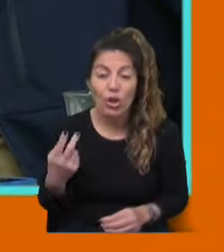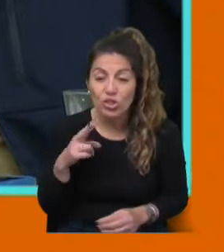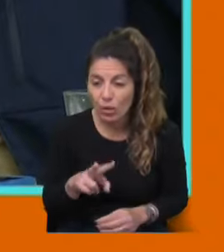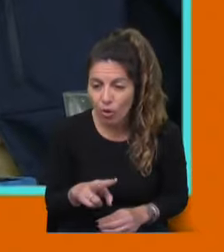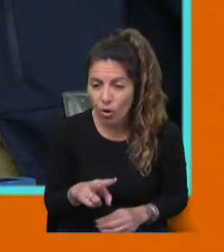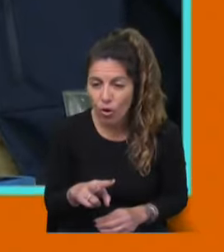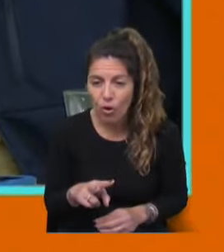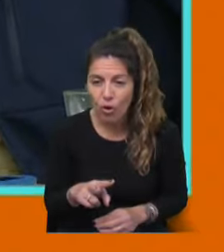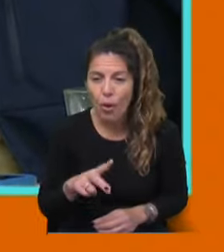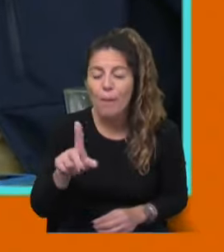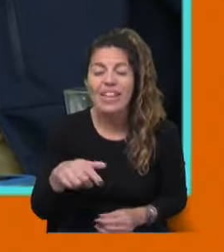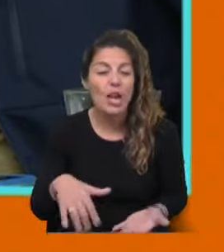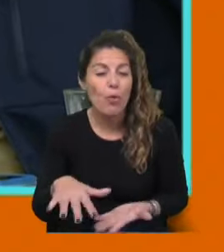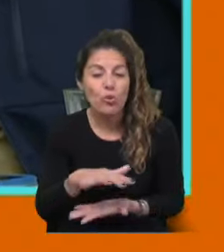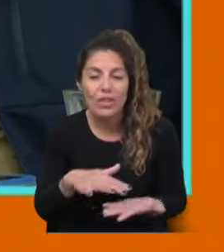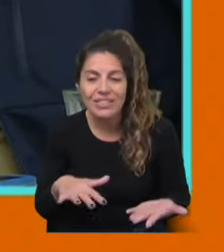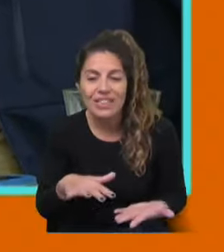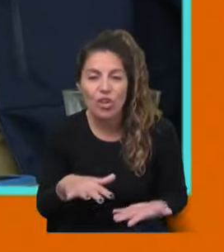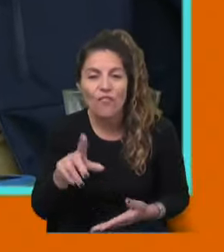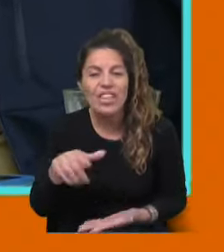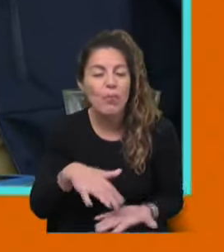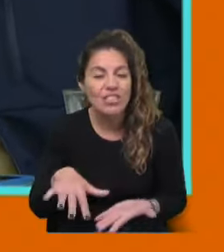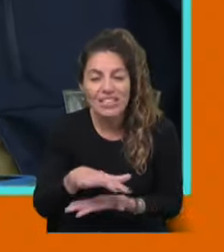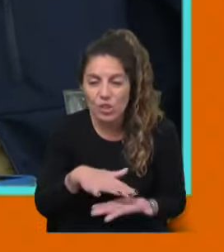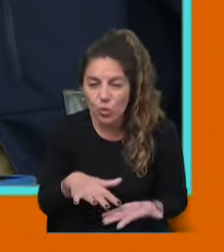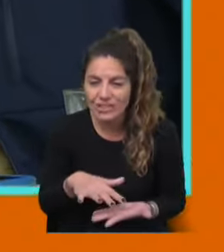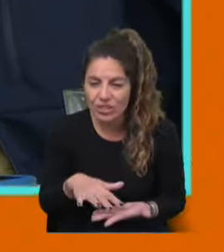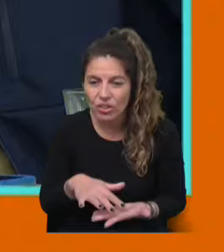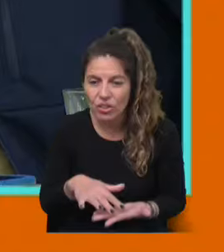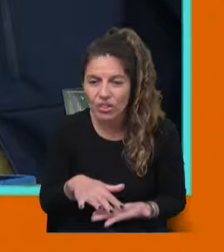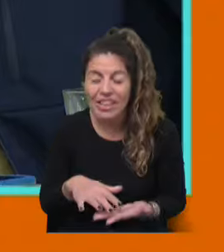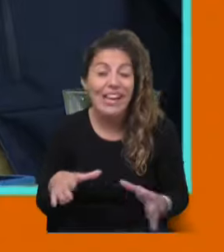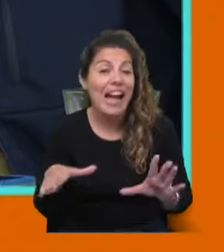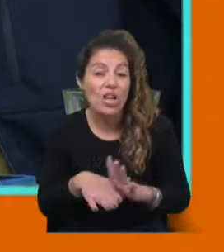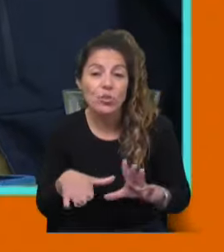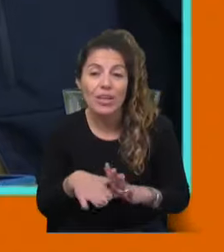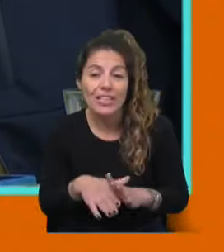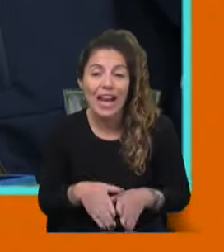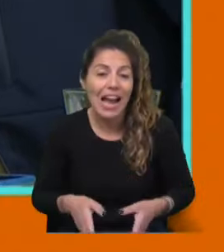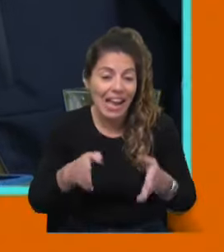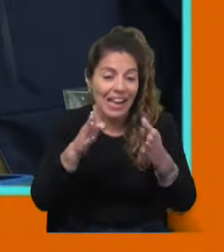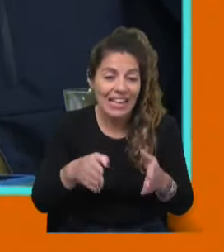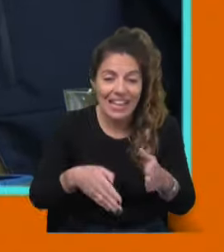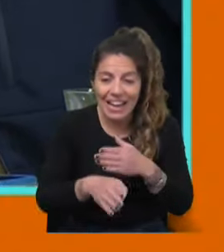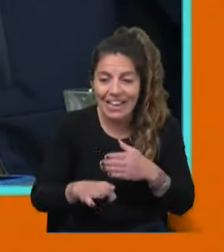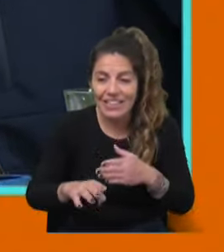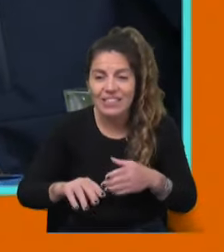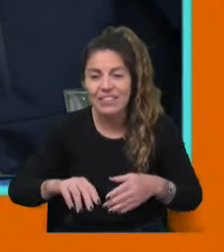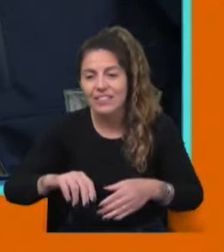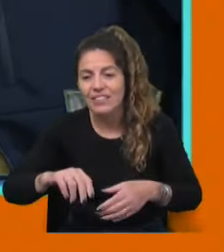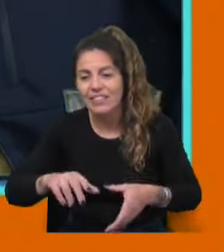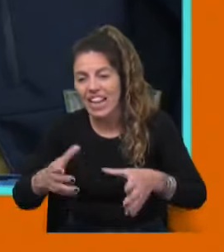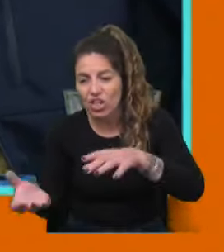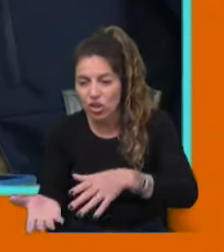ver. Sí, veníamos de esa situación. Como dice Eduardo, hoy veníamos de esa situación de esa casualidad, aquel escáner que se cayó. De repente, esto que dura, claro, al